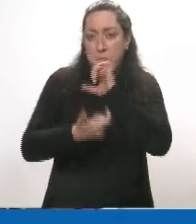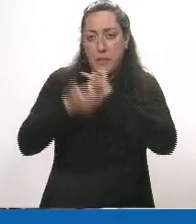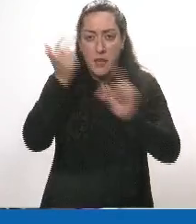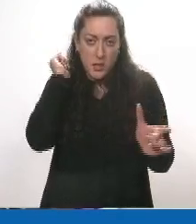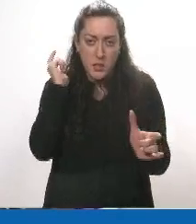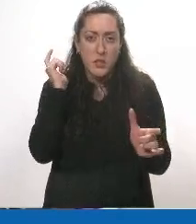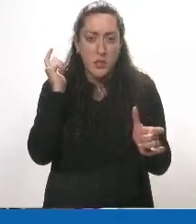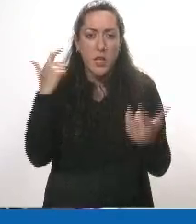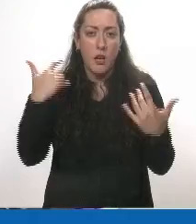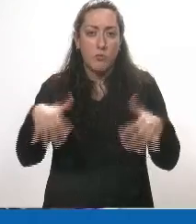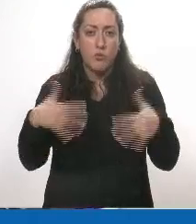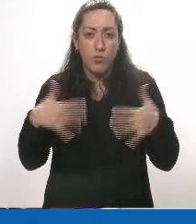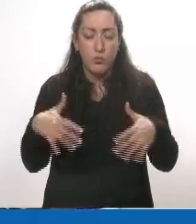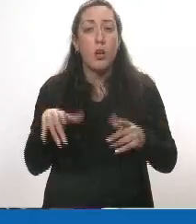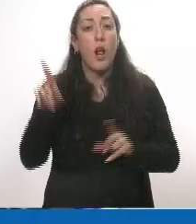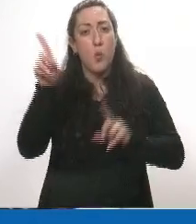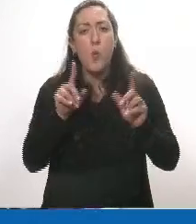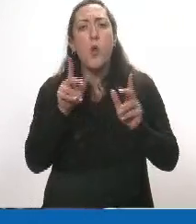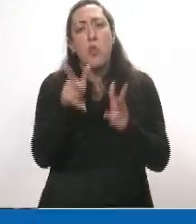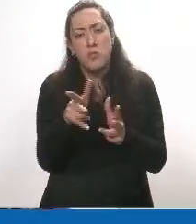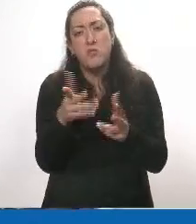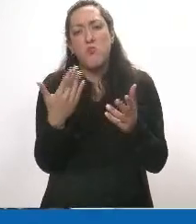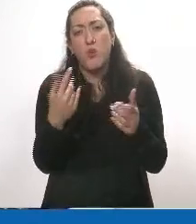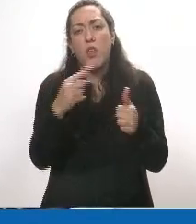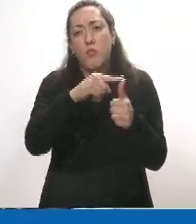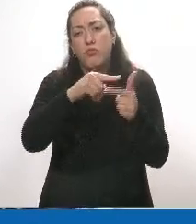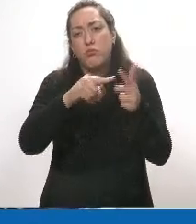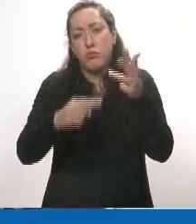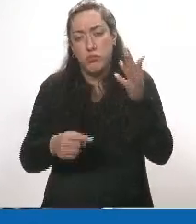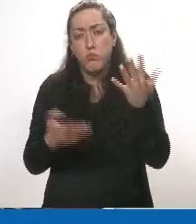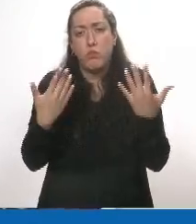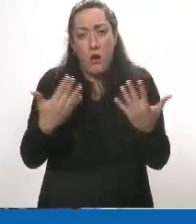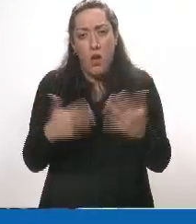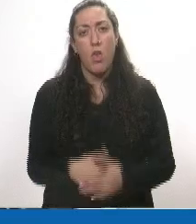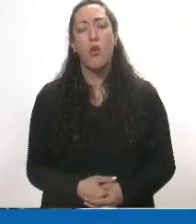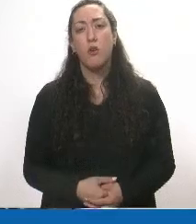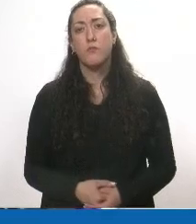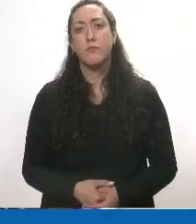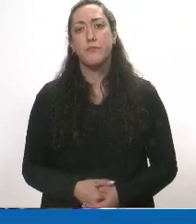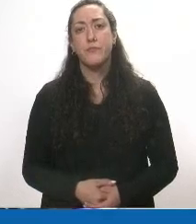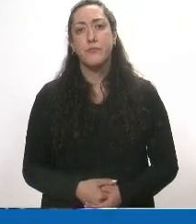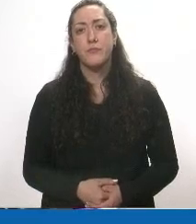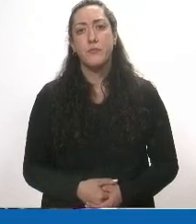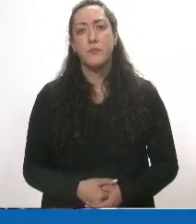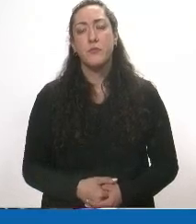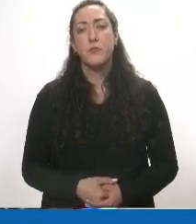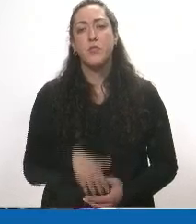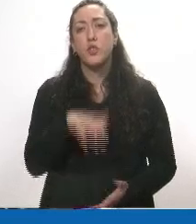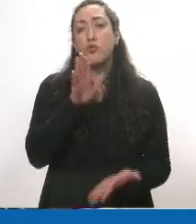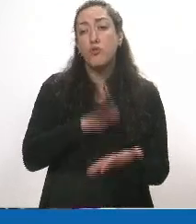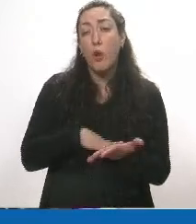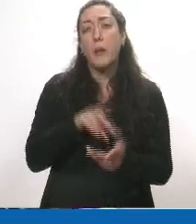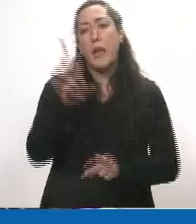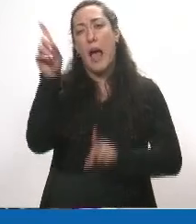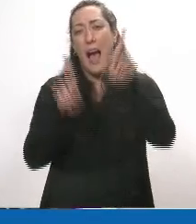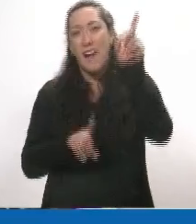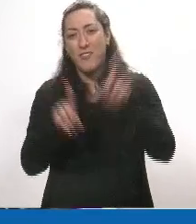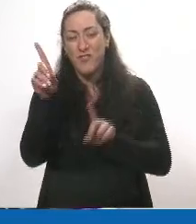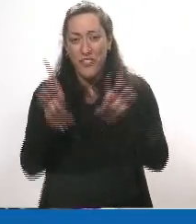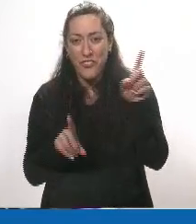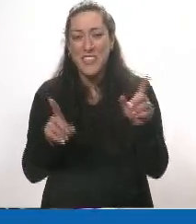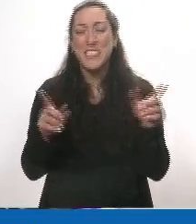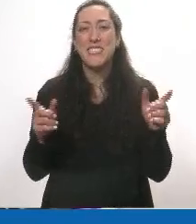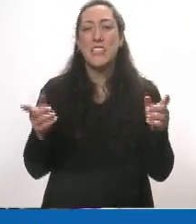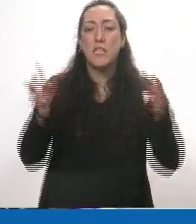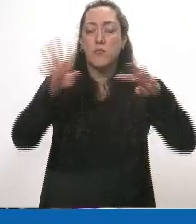muchísimos, algunos puedo enumerar ahora, de que a veces nos hemos encontrado en el recinto con